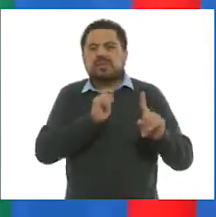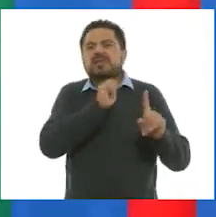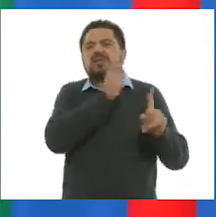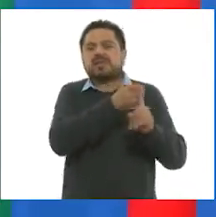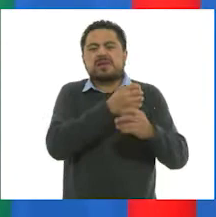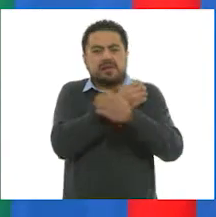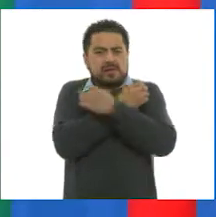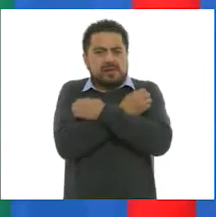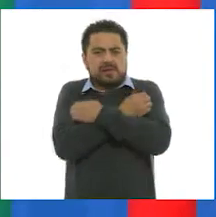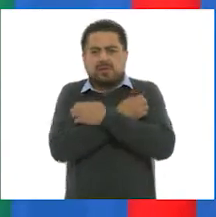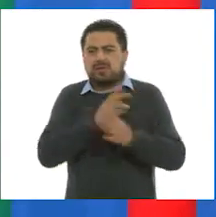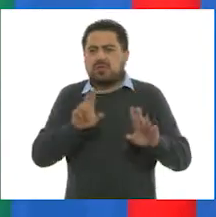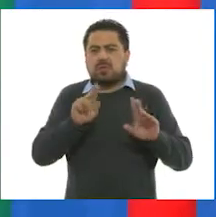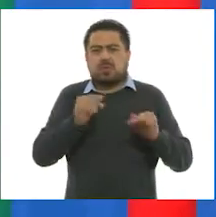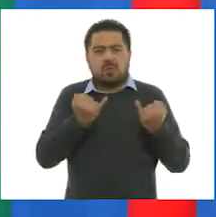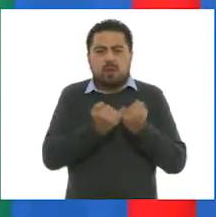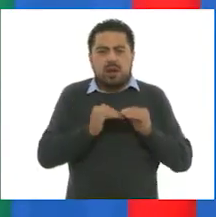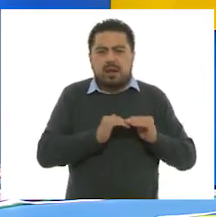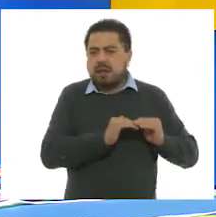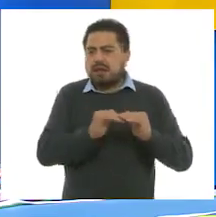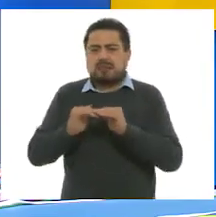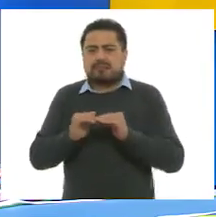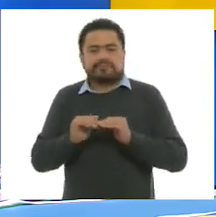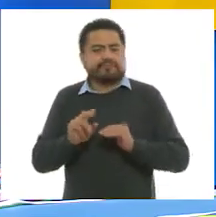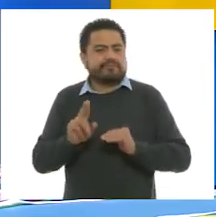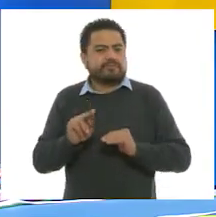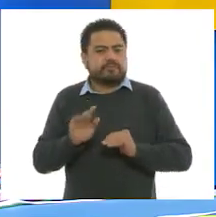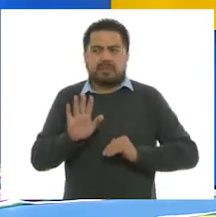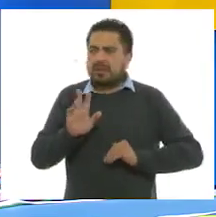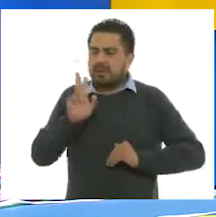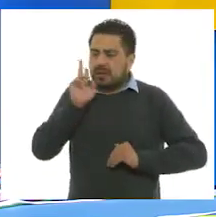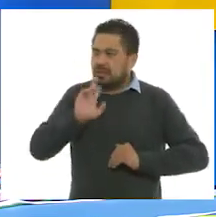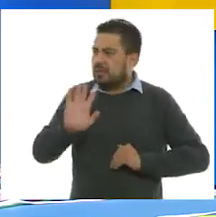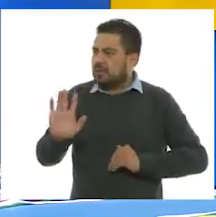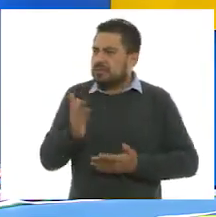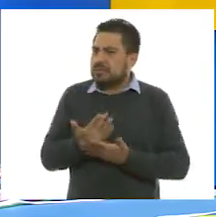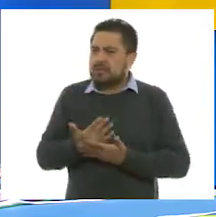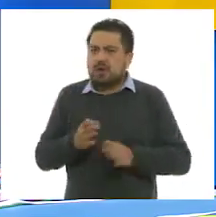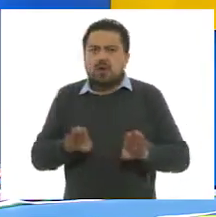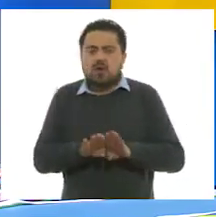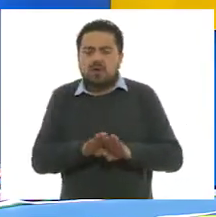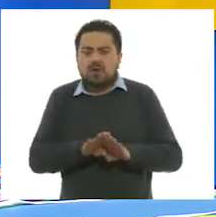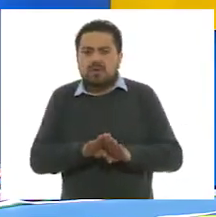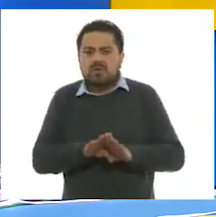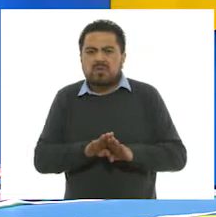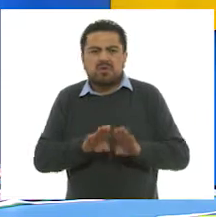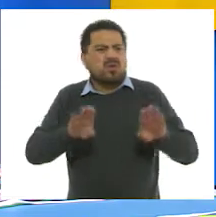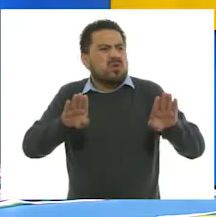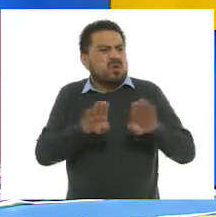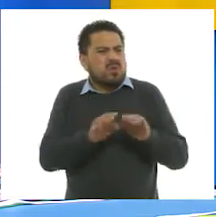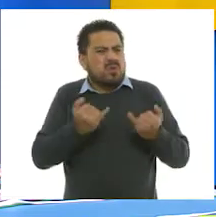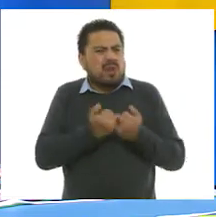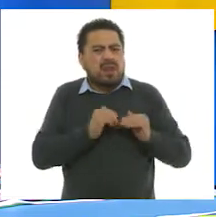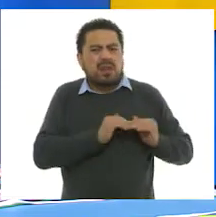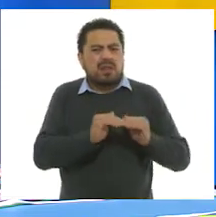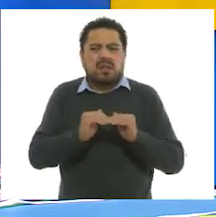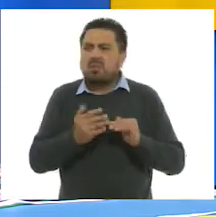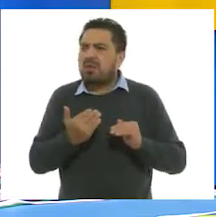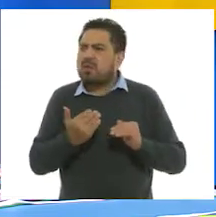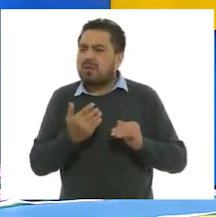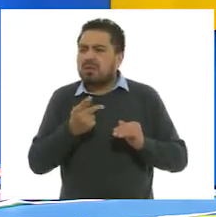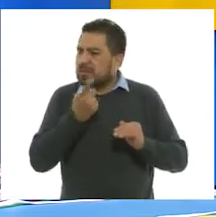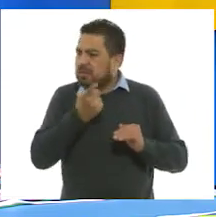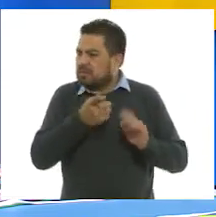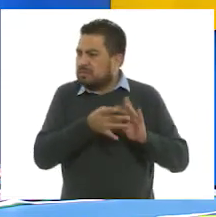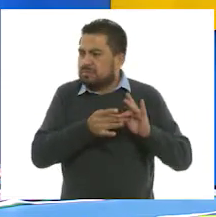una educación que no era igual para todos. A ver, no, ¿cómo que no era igual para todos? Es decir, ¿que